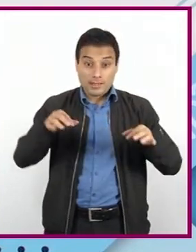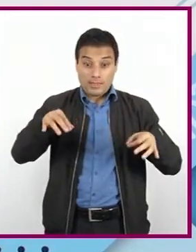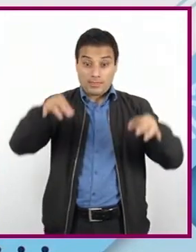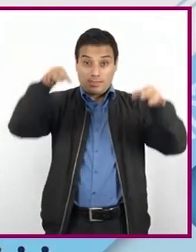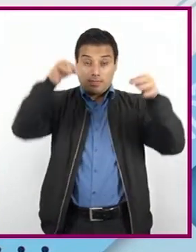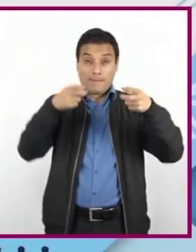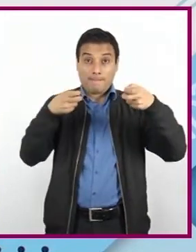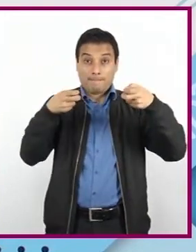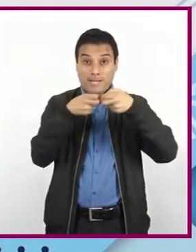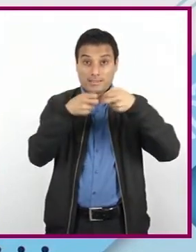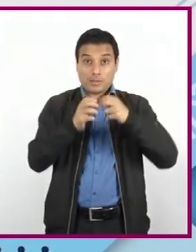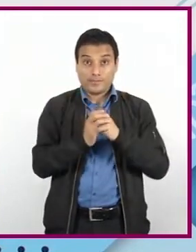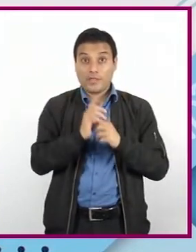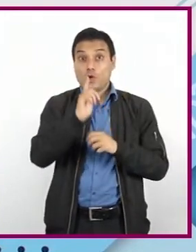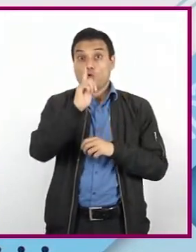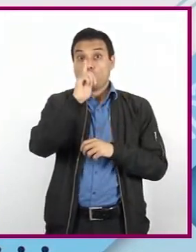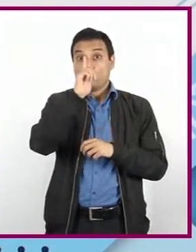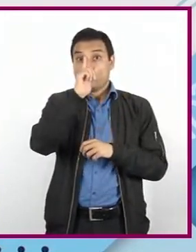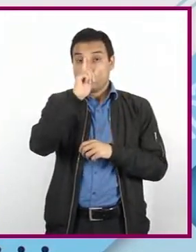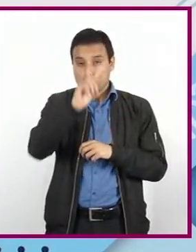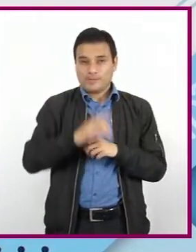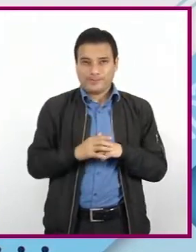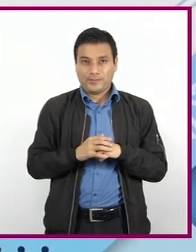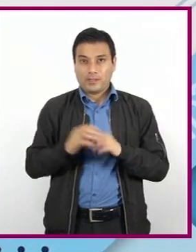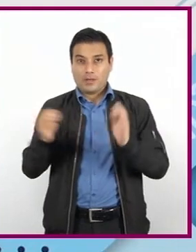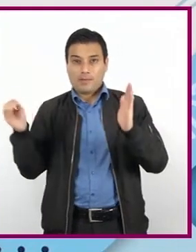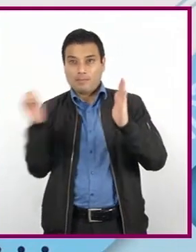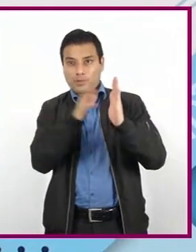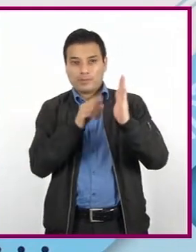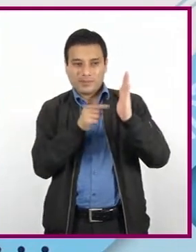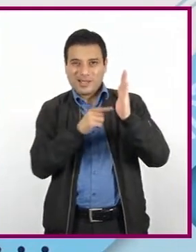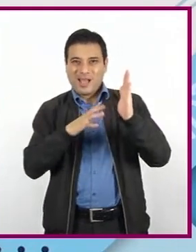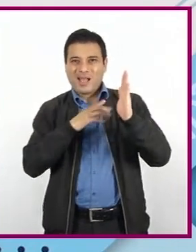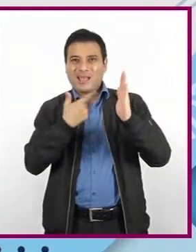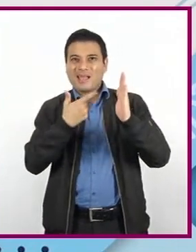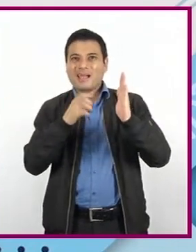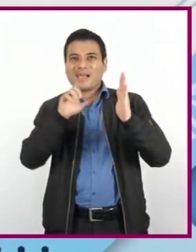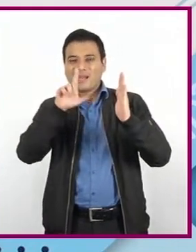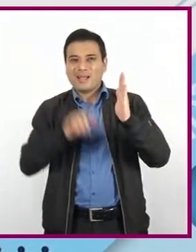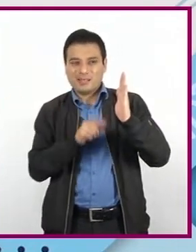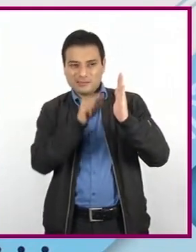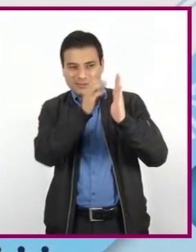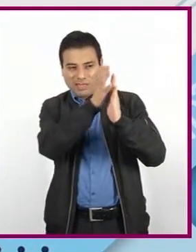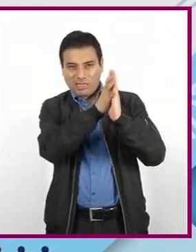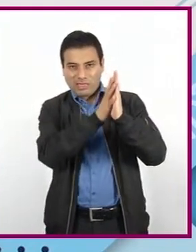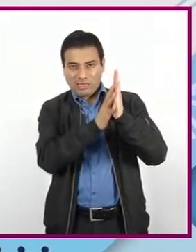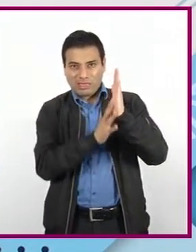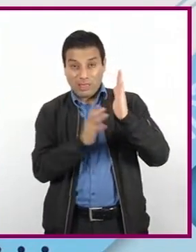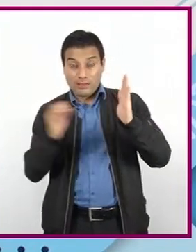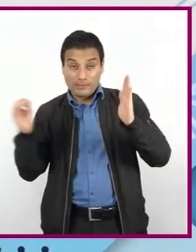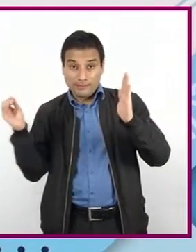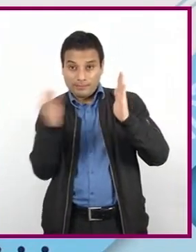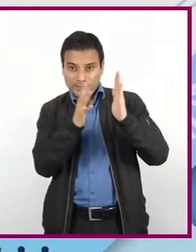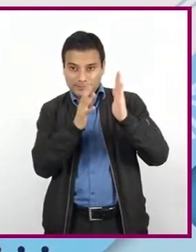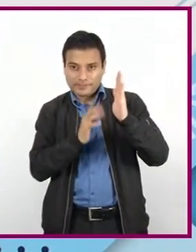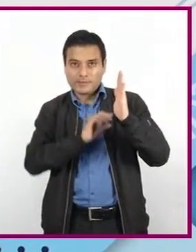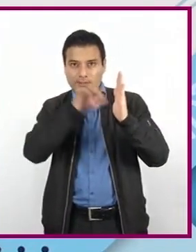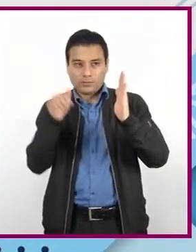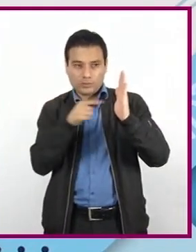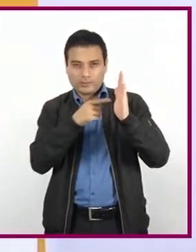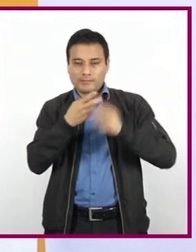plástico recubiertas con el gel a una fuente de radiación de alta energía, en este caso los rayos